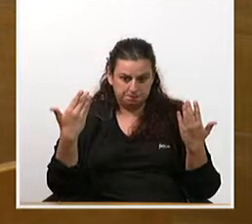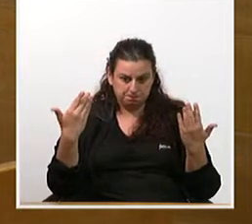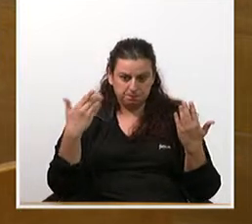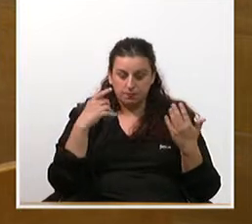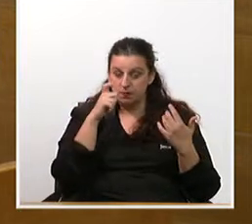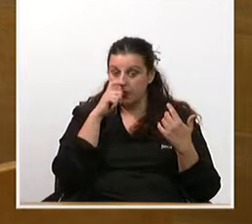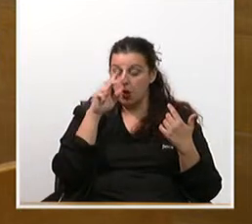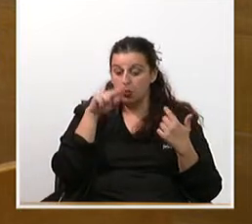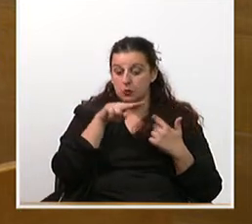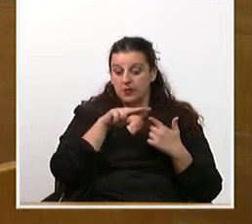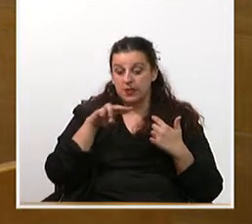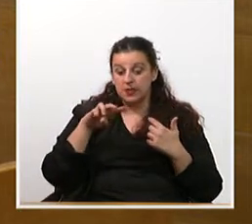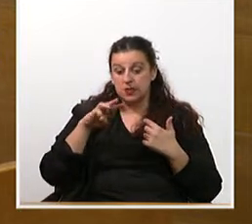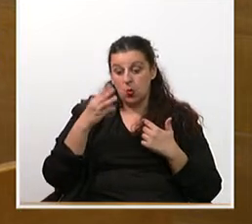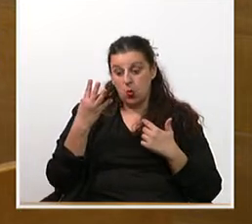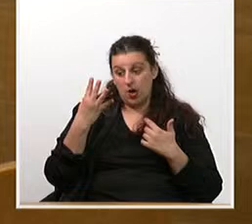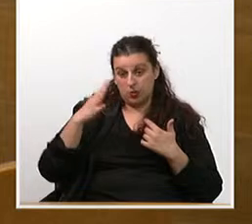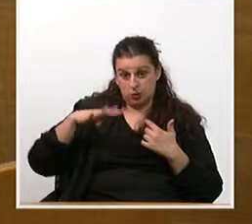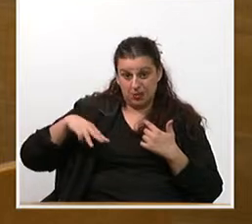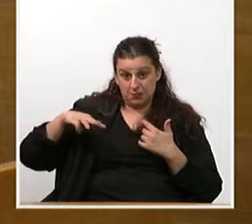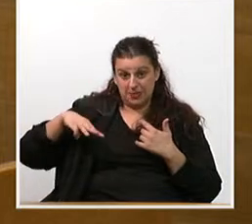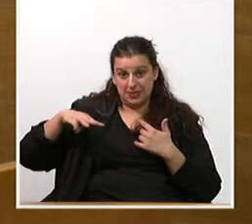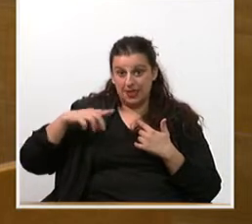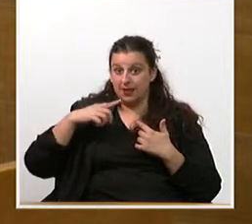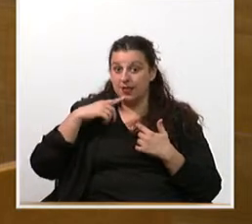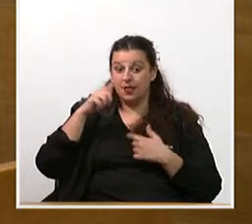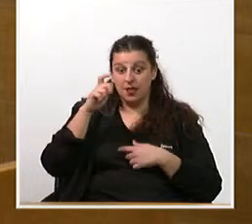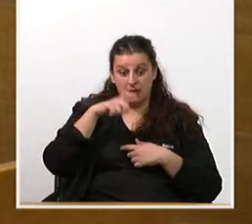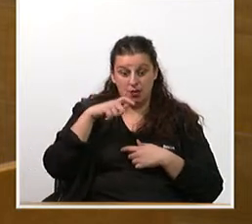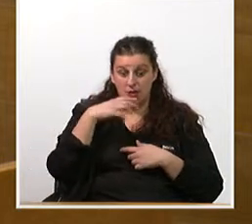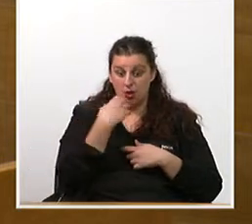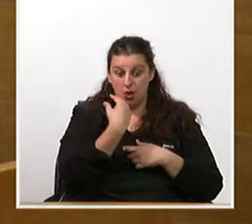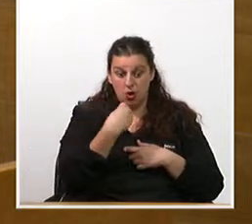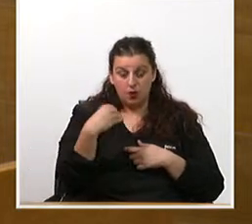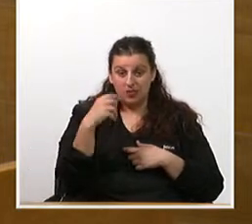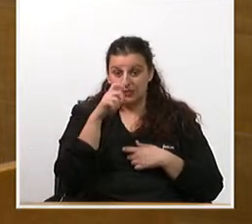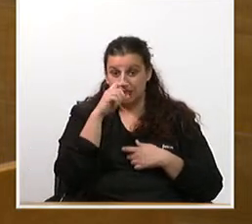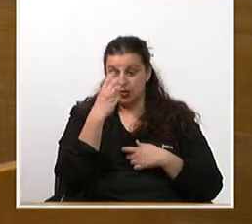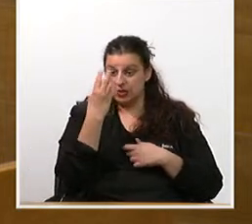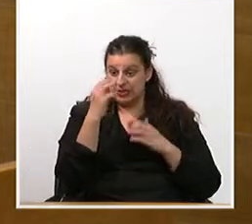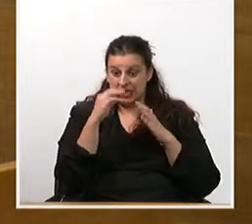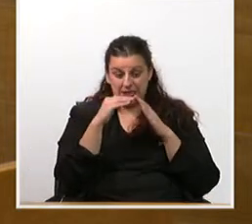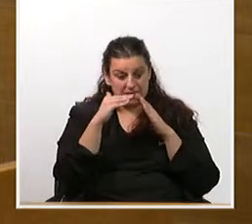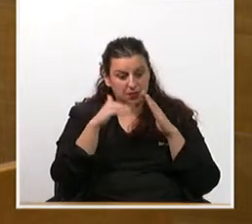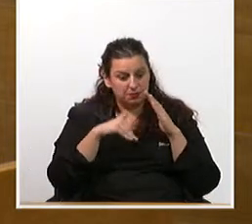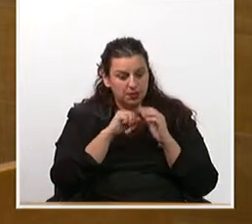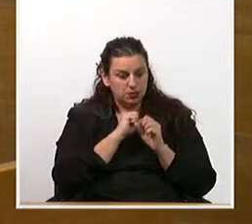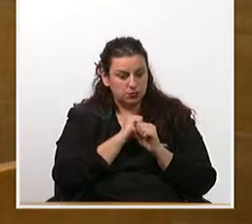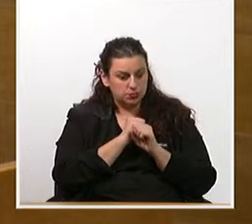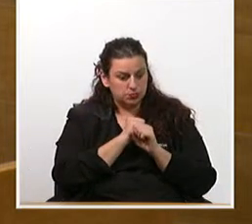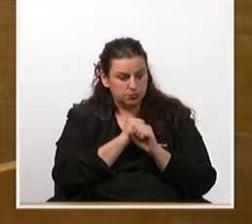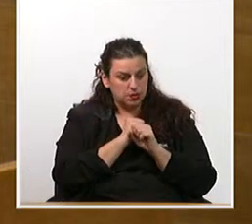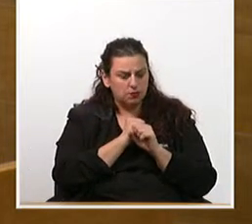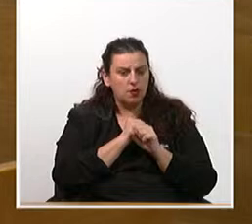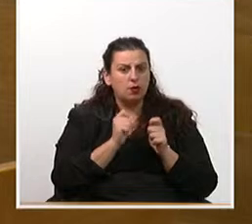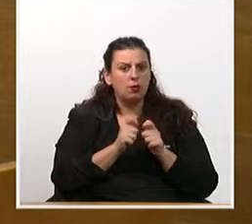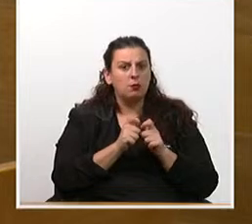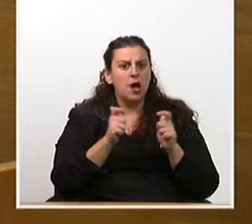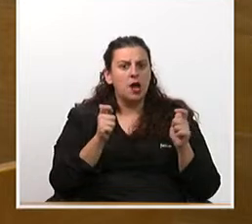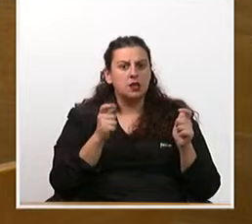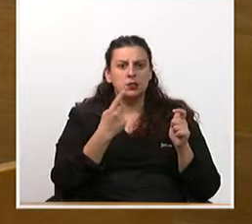de 2023 muestran que la población joven menores de 30 años ocupada se ha incrementado un